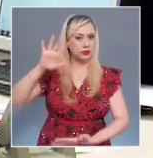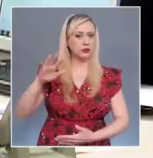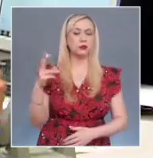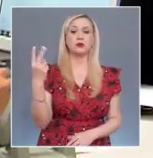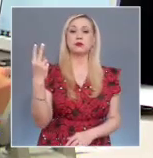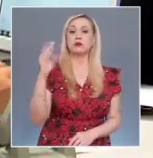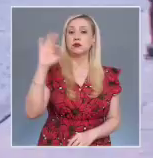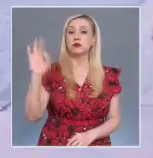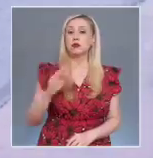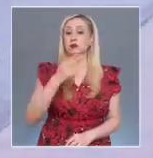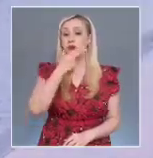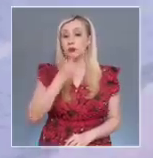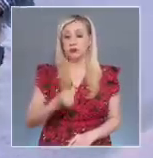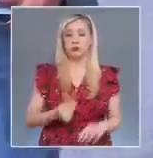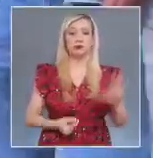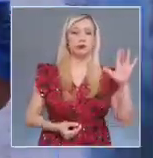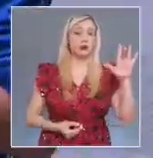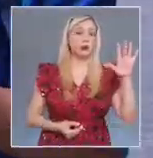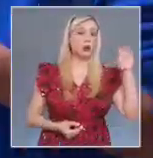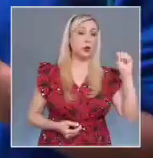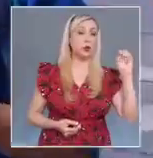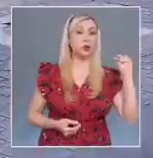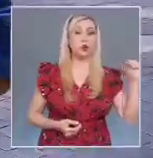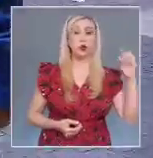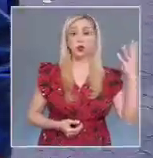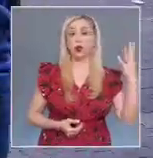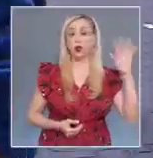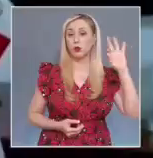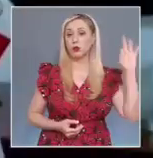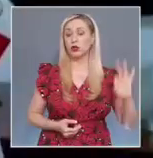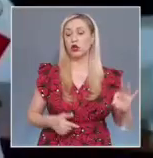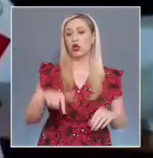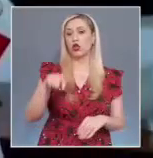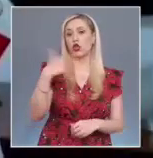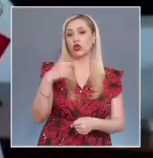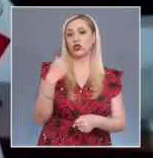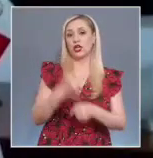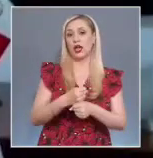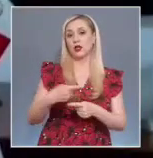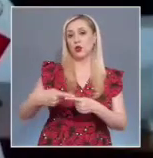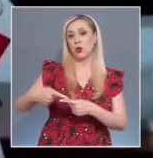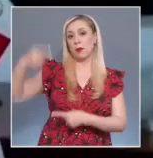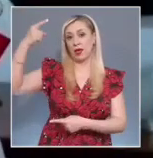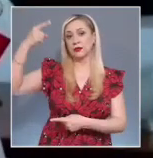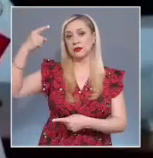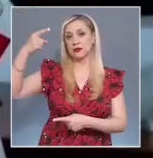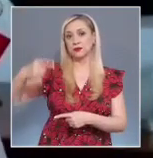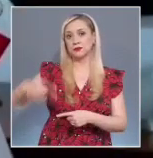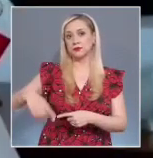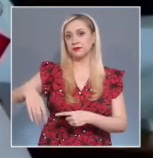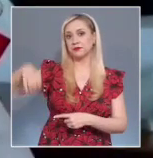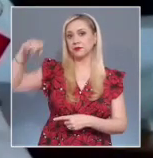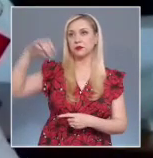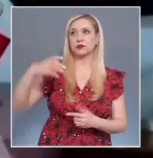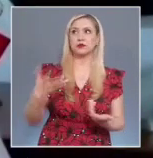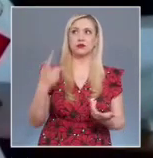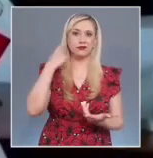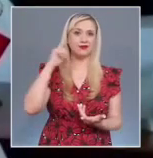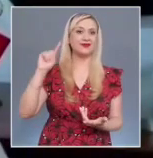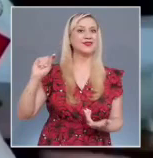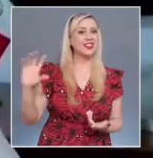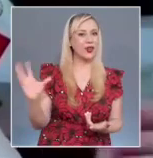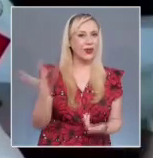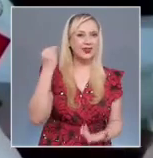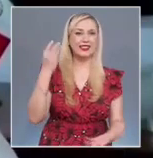y el 59.4% mayores de 12 años. Que las tecnologías de la información y la comunicación han generado